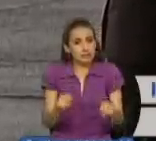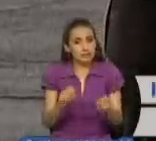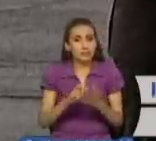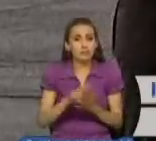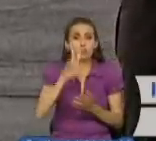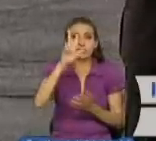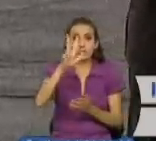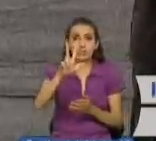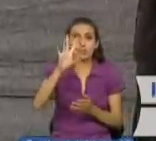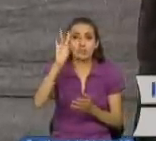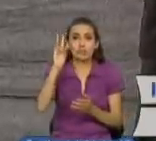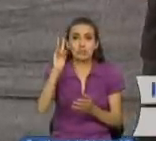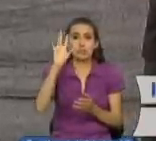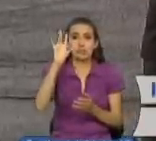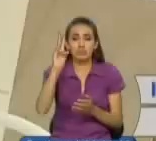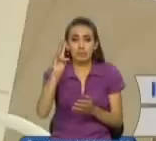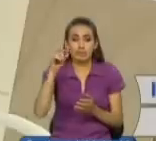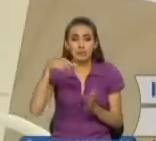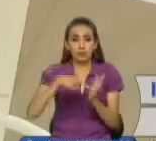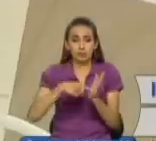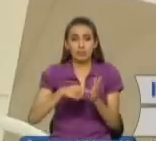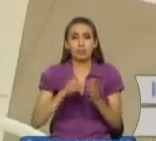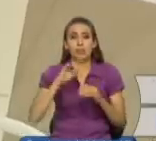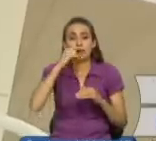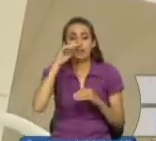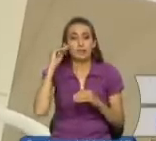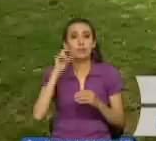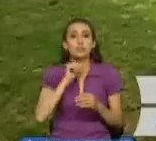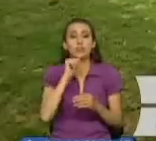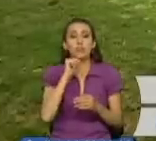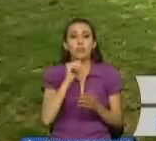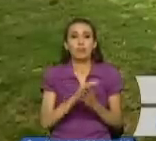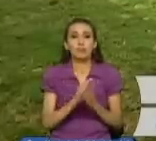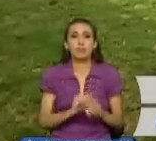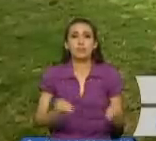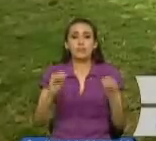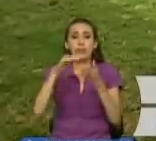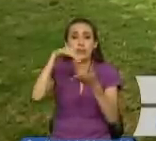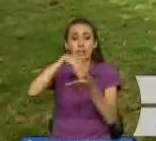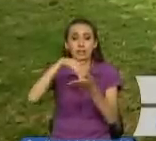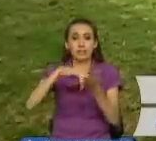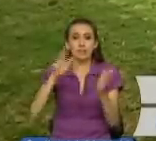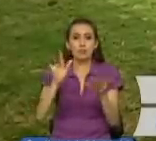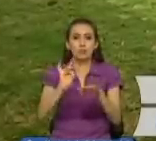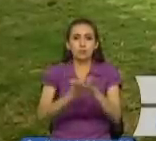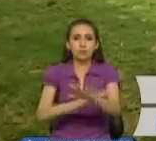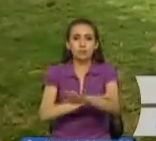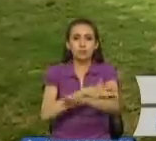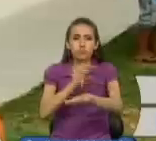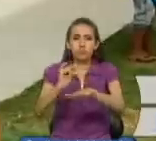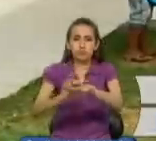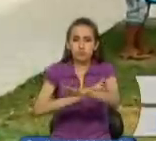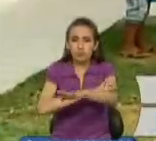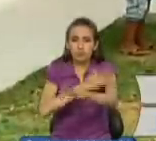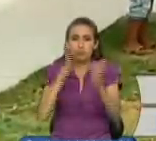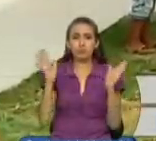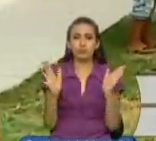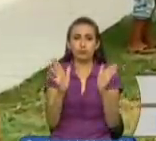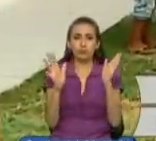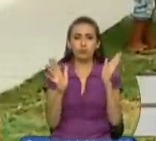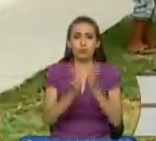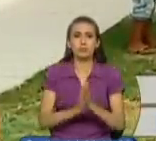de 377,000 en este centro los pequeños reciben estimulación temprana para su desarrollo